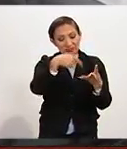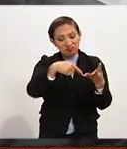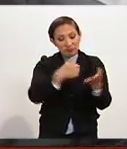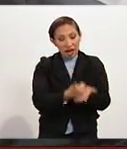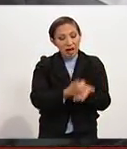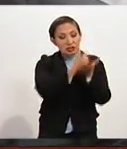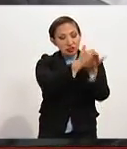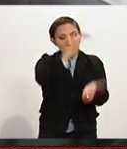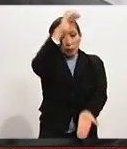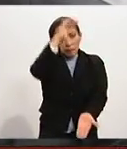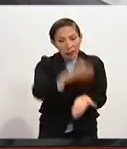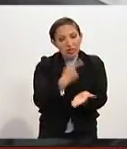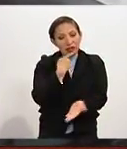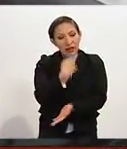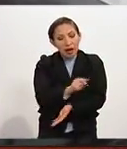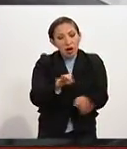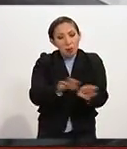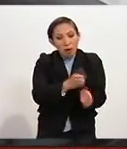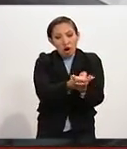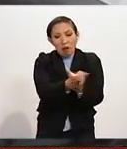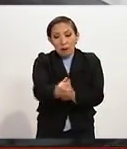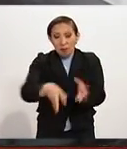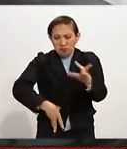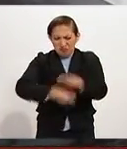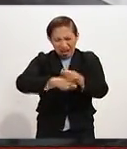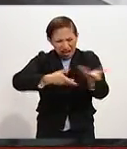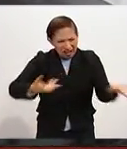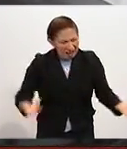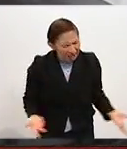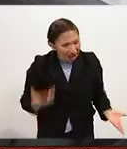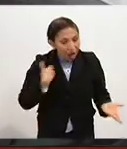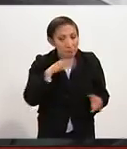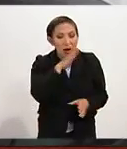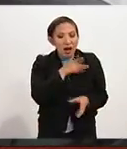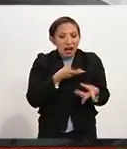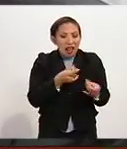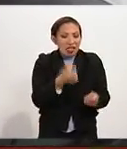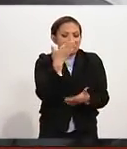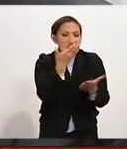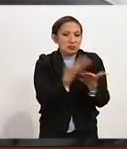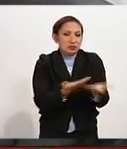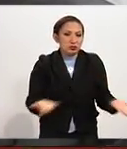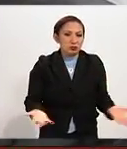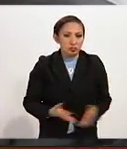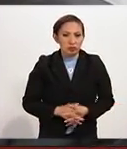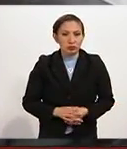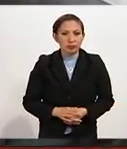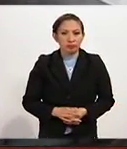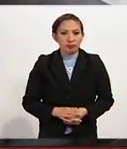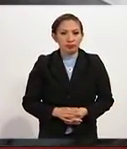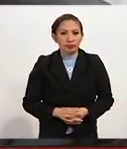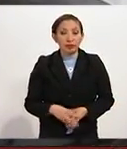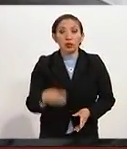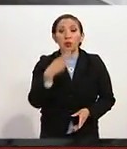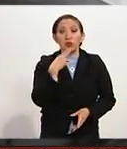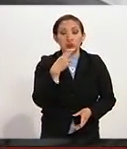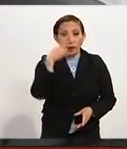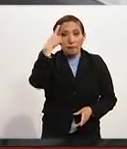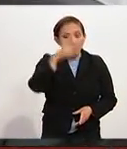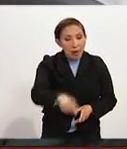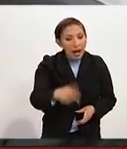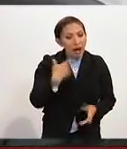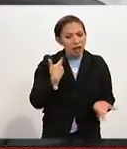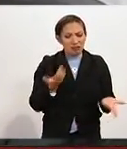disminuir reclamaciones sobre cobros indebidos o la mala calidad de los servicios. Serán útiles para encauzar